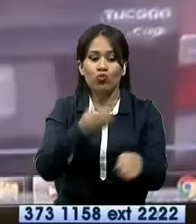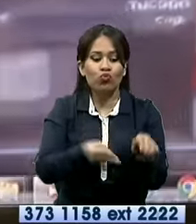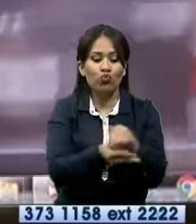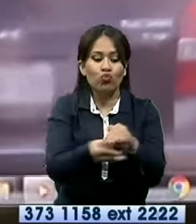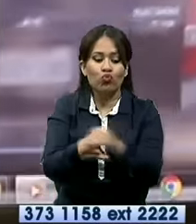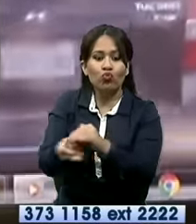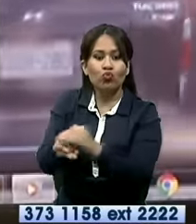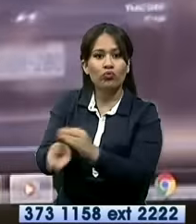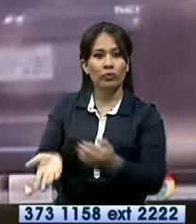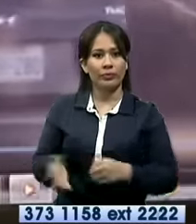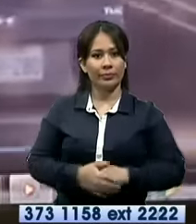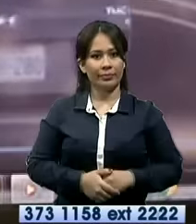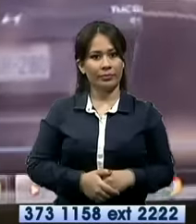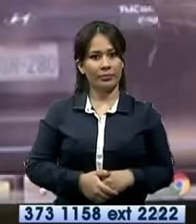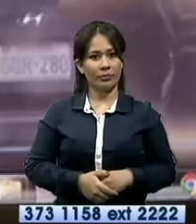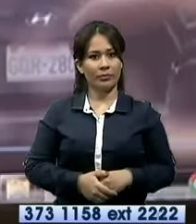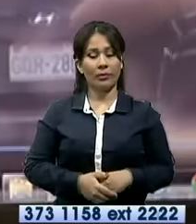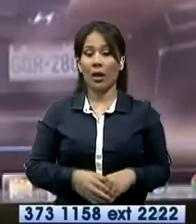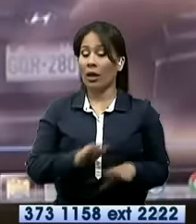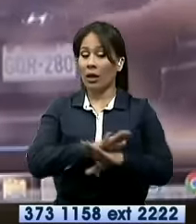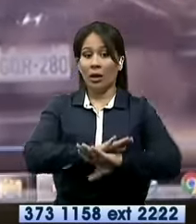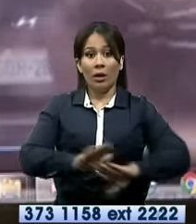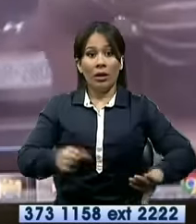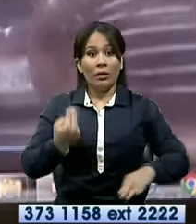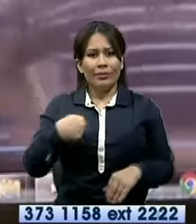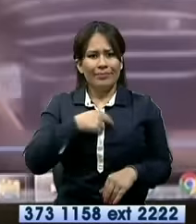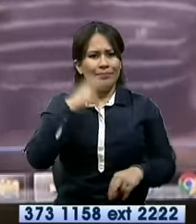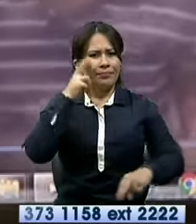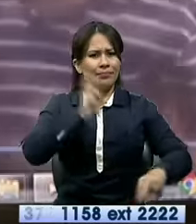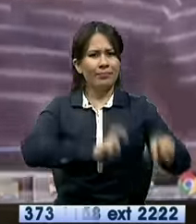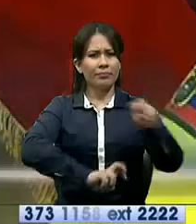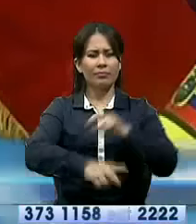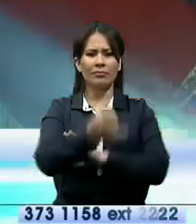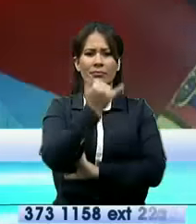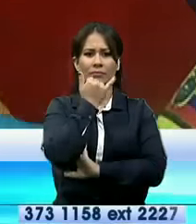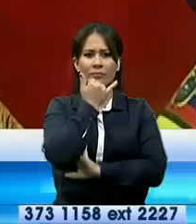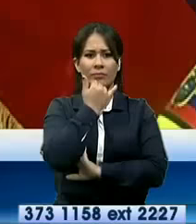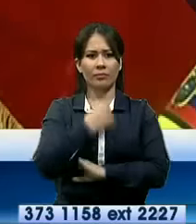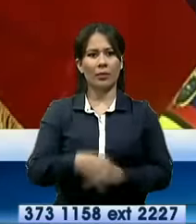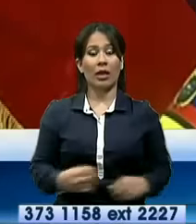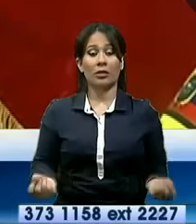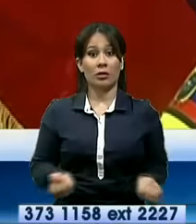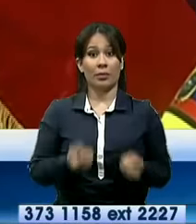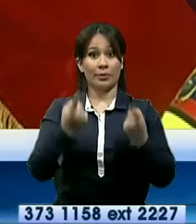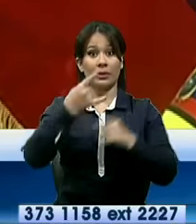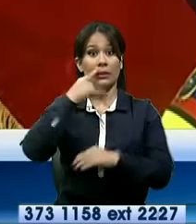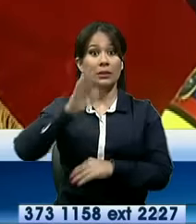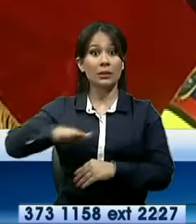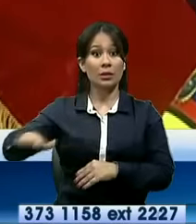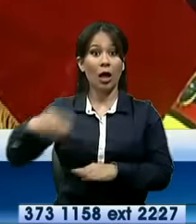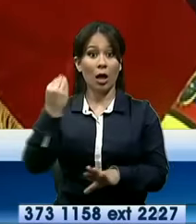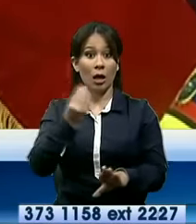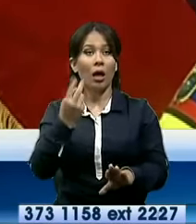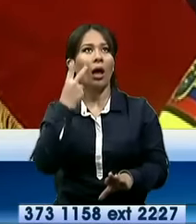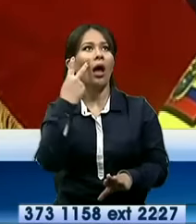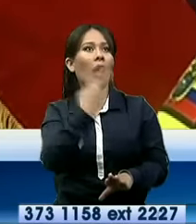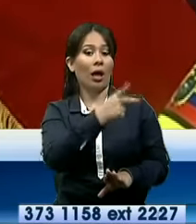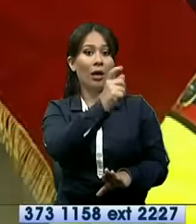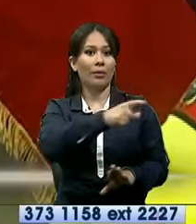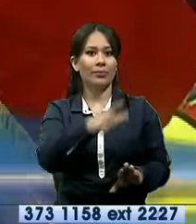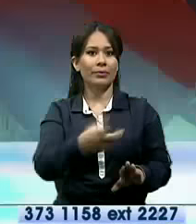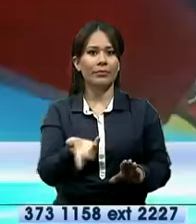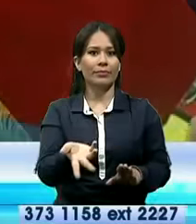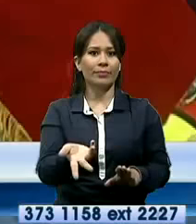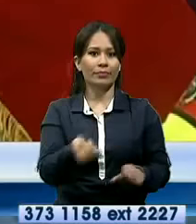microtráfico. Entonces, esta afectación obviamente genera impacto en lo que es los menores, porque obviamente si ven a jóvenes,